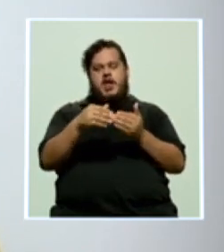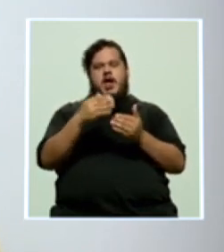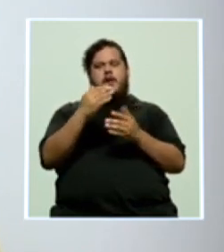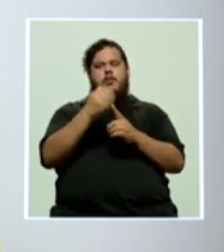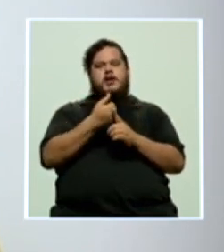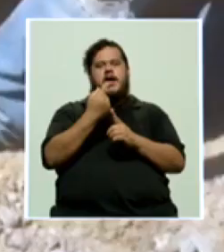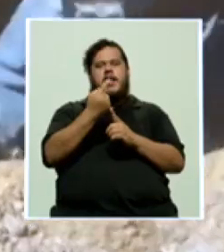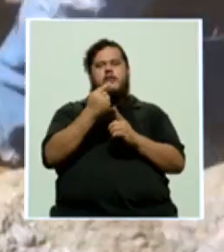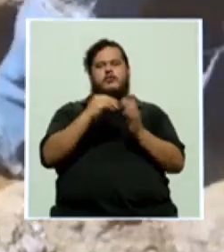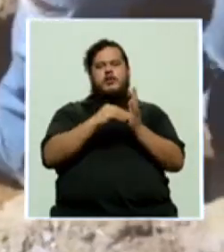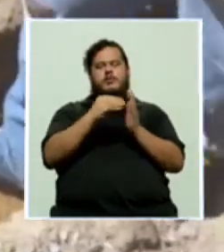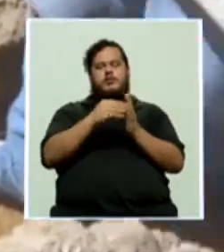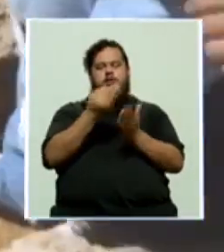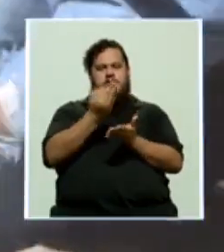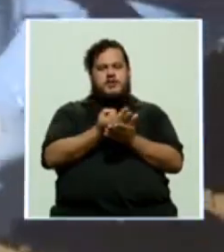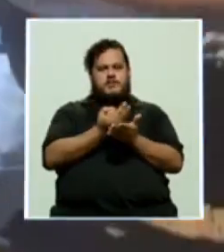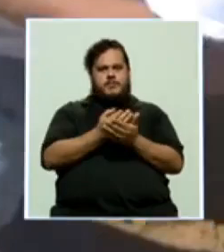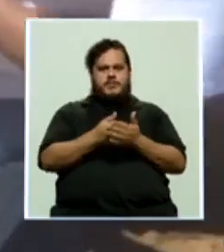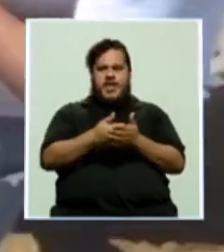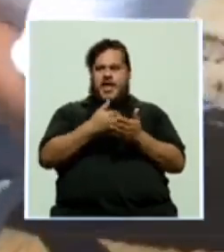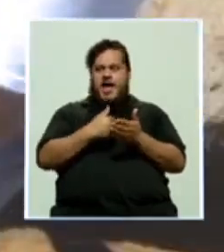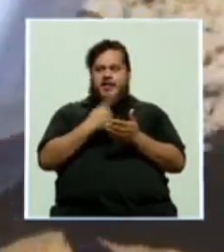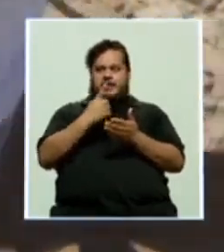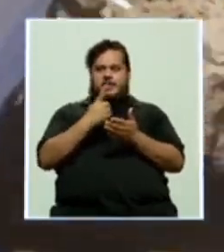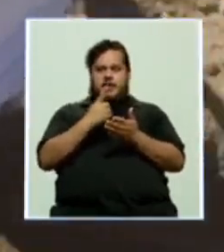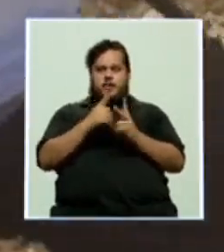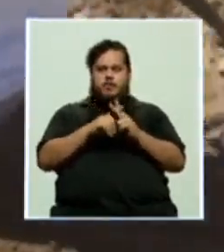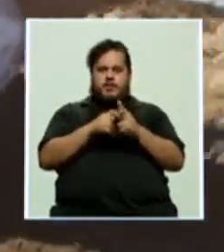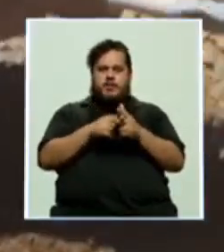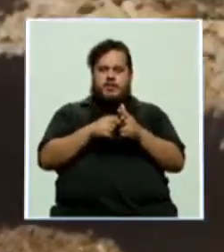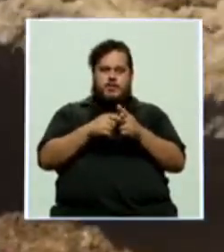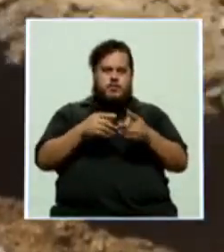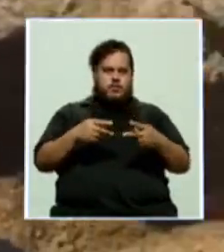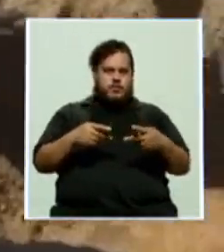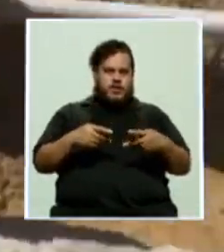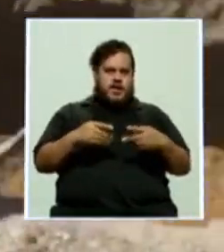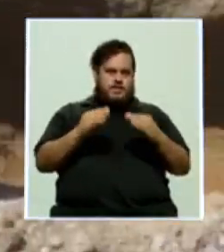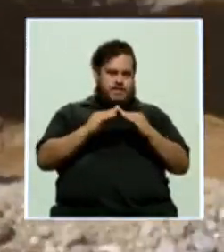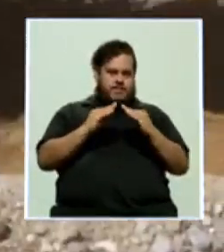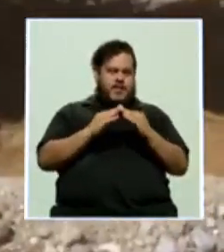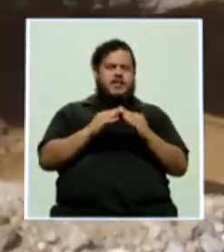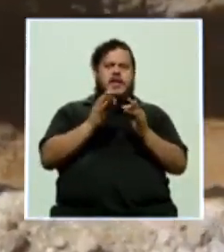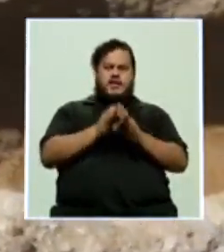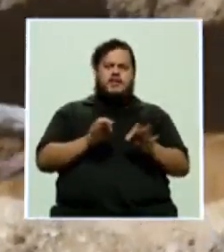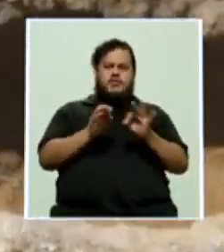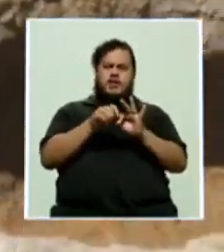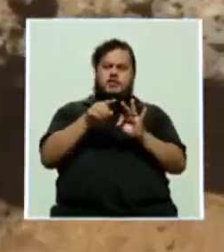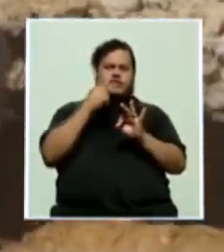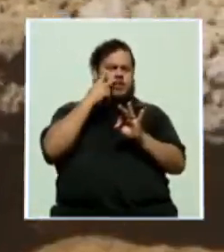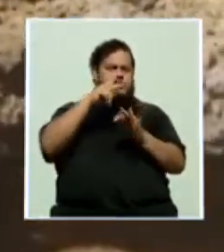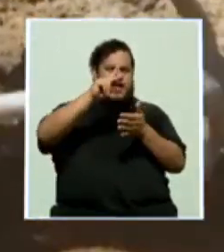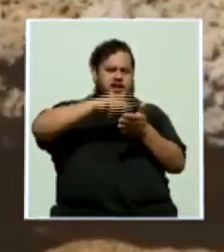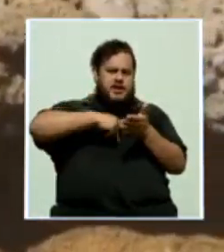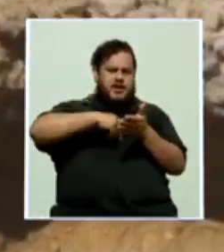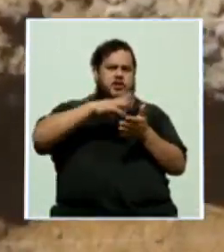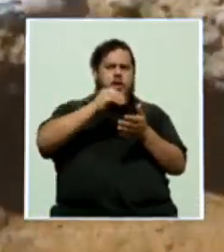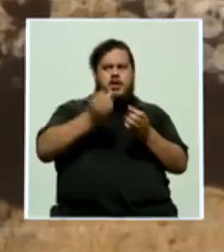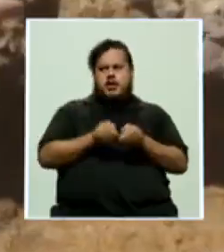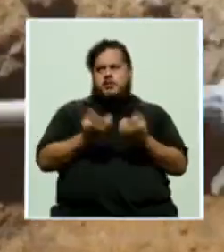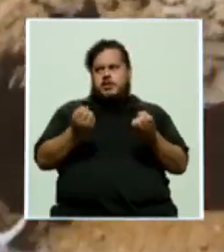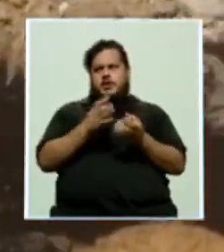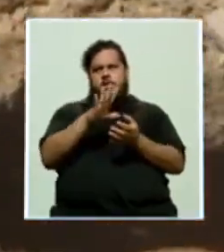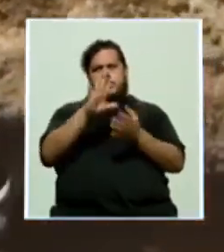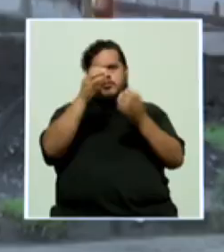se financie. Antes de adquirir un crédito de vivienda, es importante que usted tome en consideración el ingreso y los gastos de su